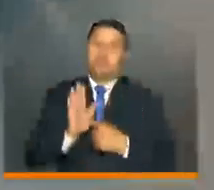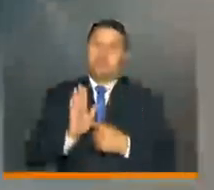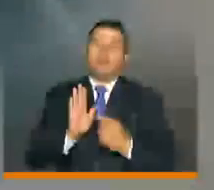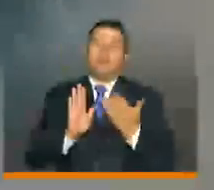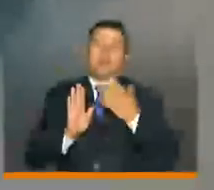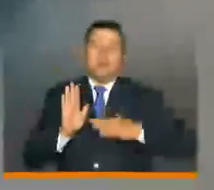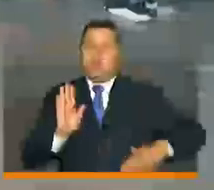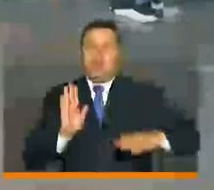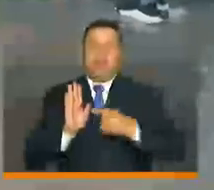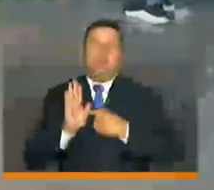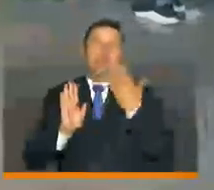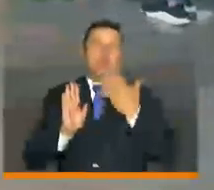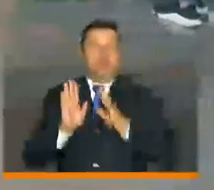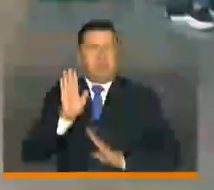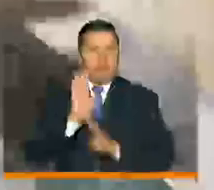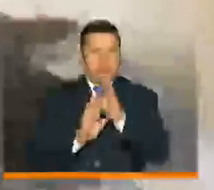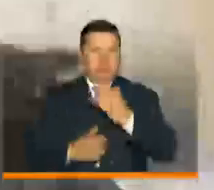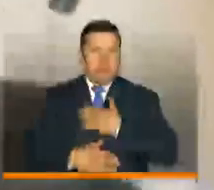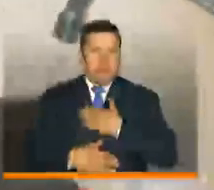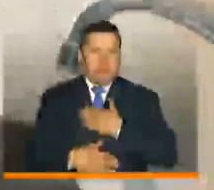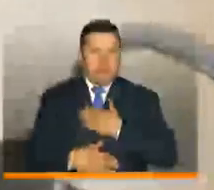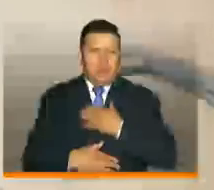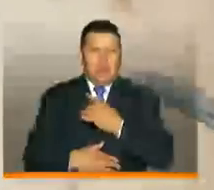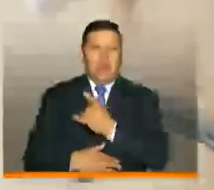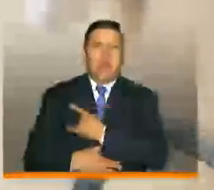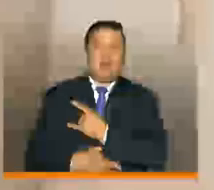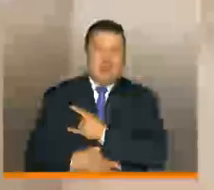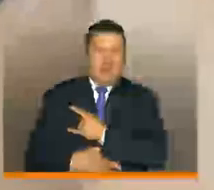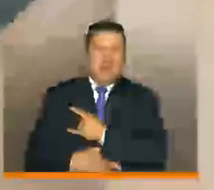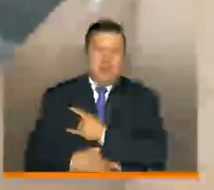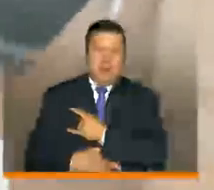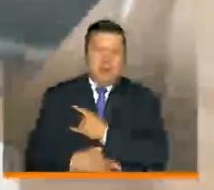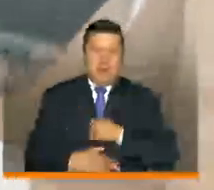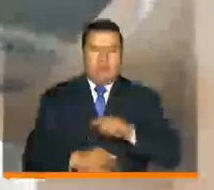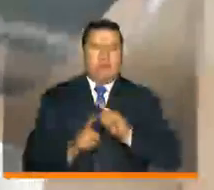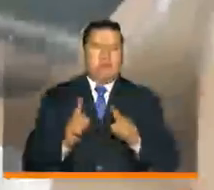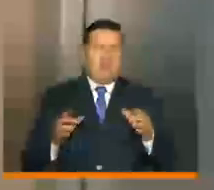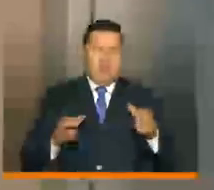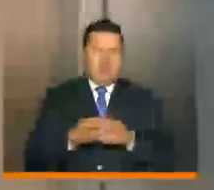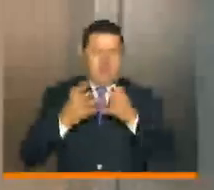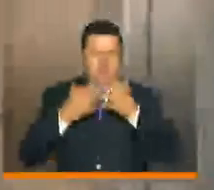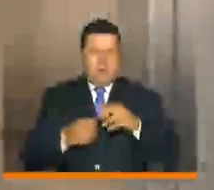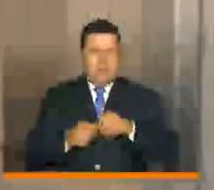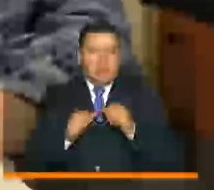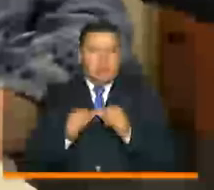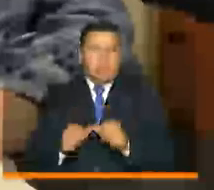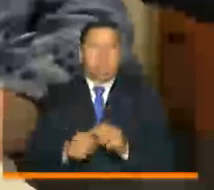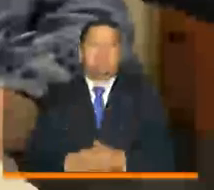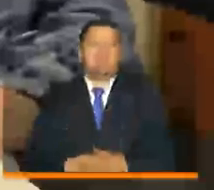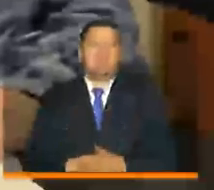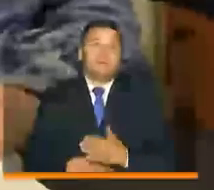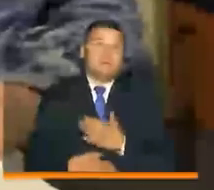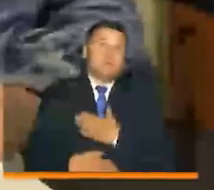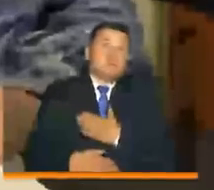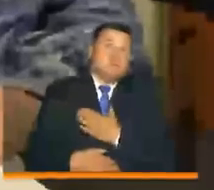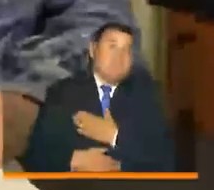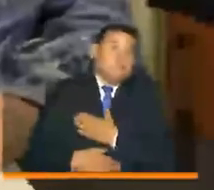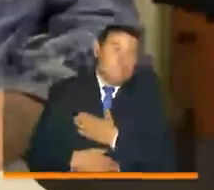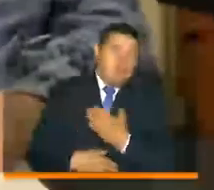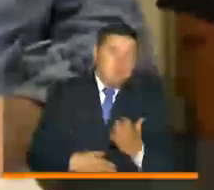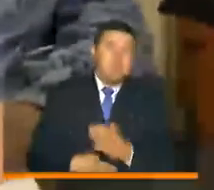nos ha permitido desarrollarnos como universidad en nuestras diferentes funciones sustantivas. Para mí es un